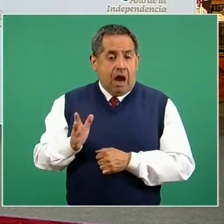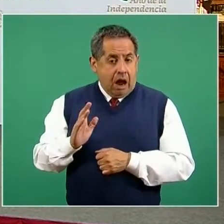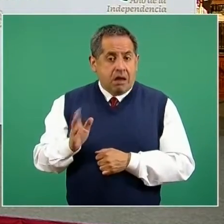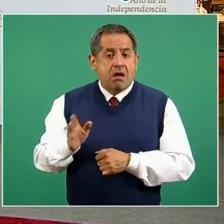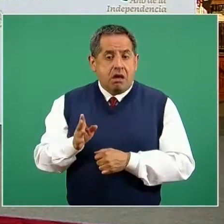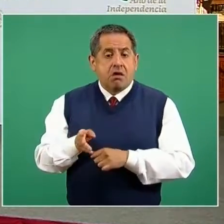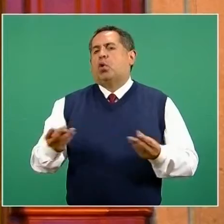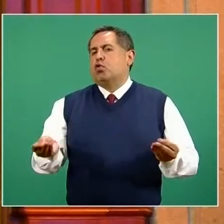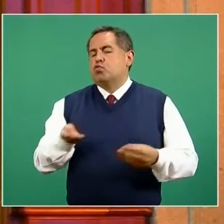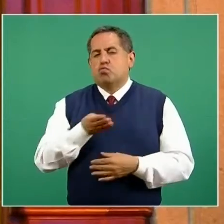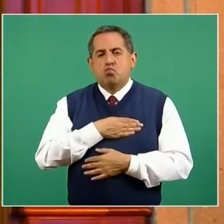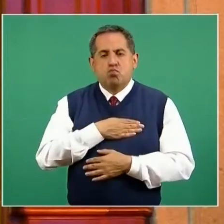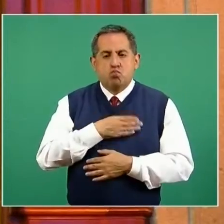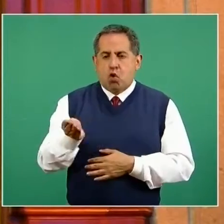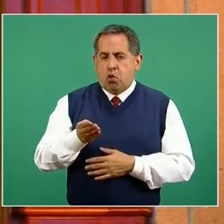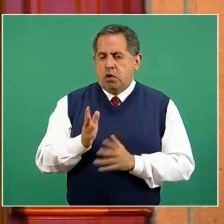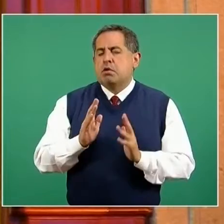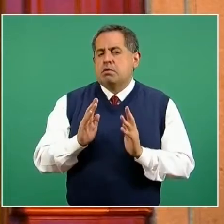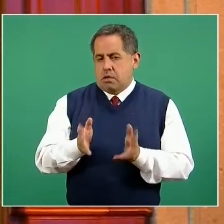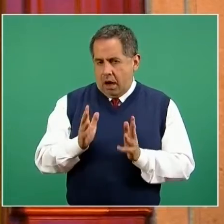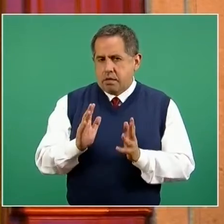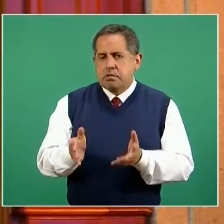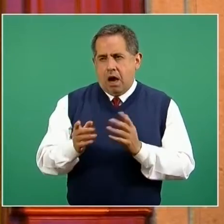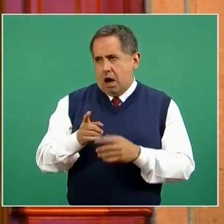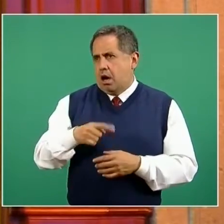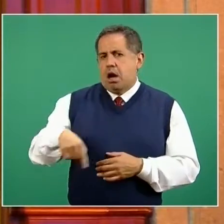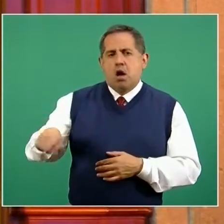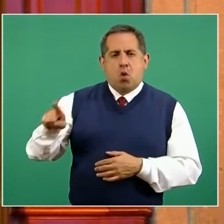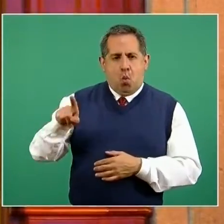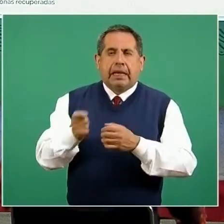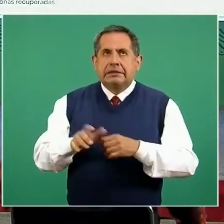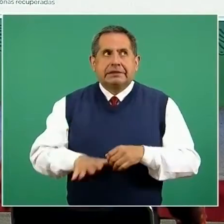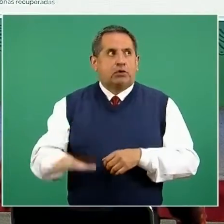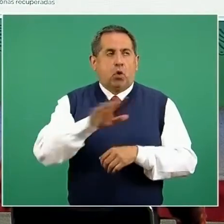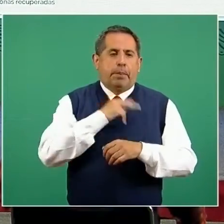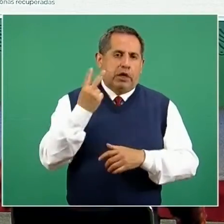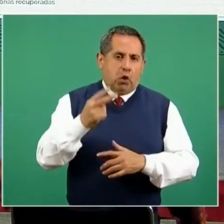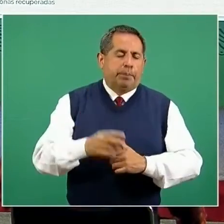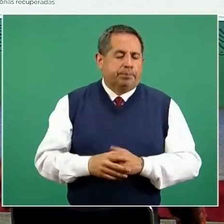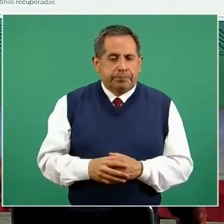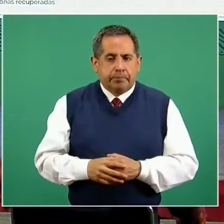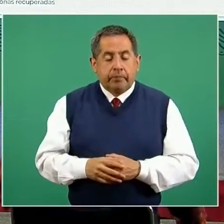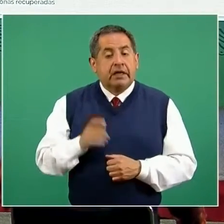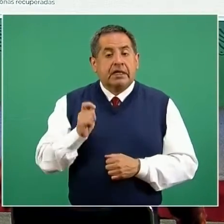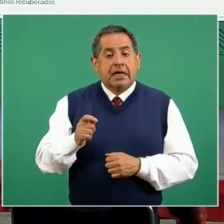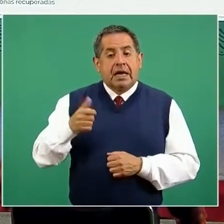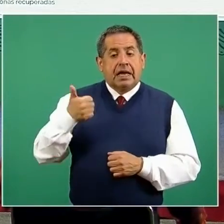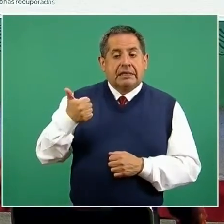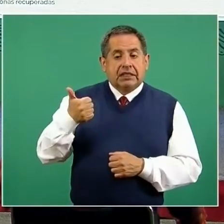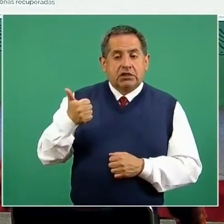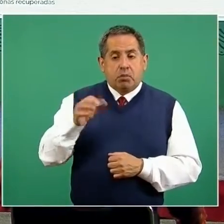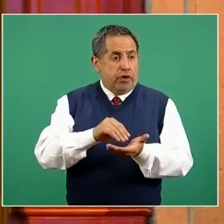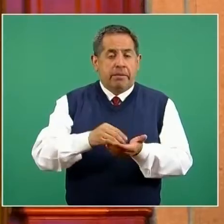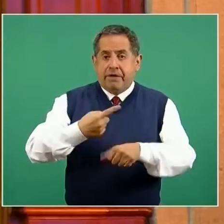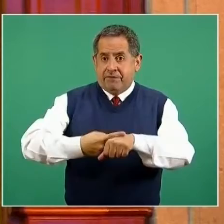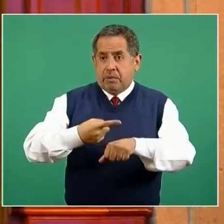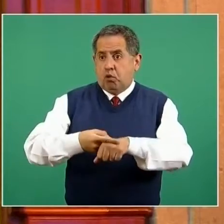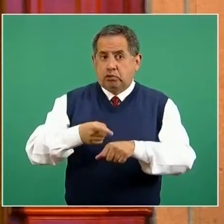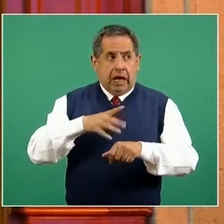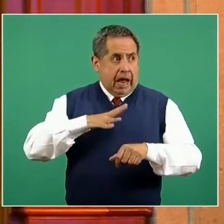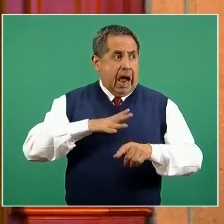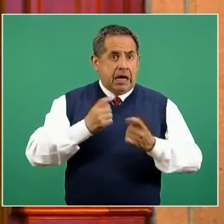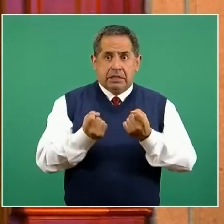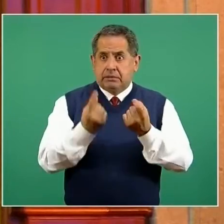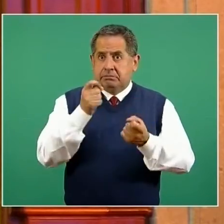en cuanto a los decesos se alcanzaron las 137 mil 916 muertes por coronavirus con la suma de 999 defunciones